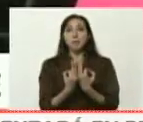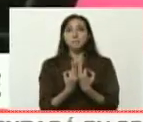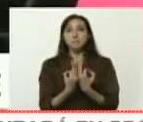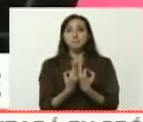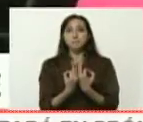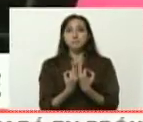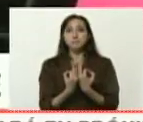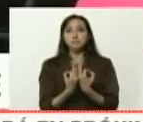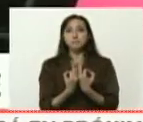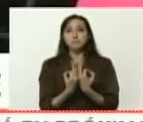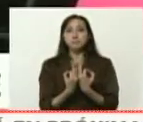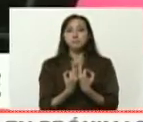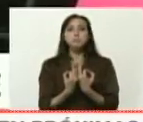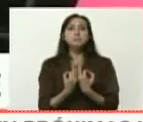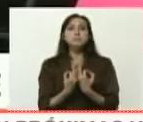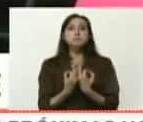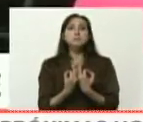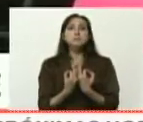fuimos